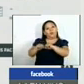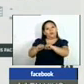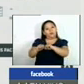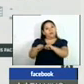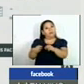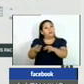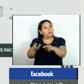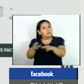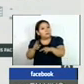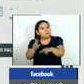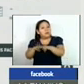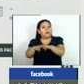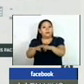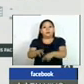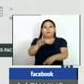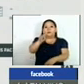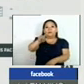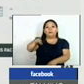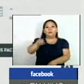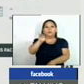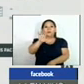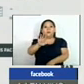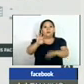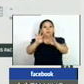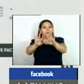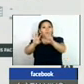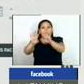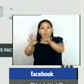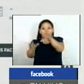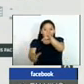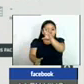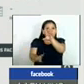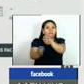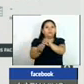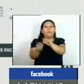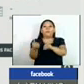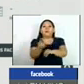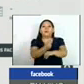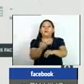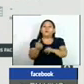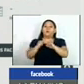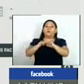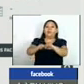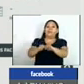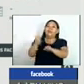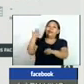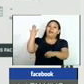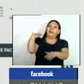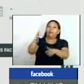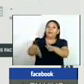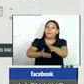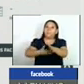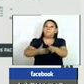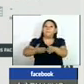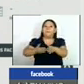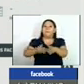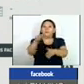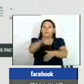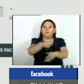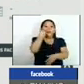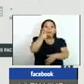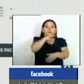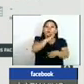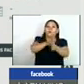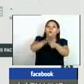suma entonces a los 1,599 ya como global de personas fallecidas desde que se registró el primer caso de coronavirus en El